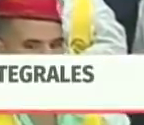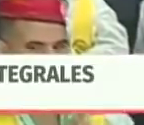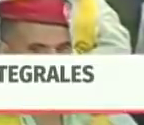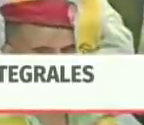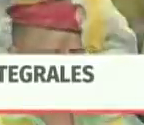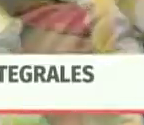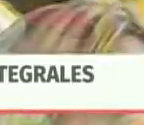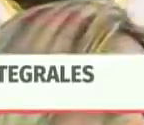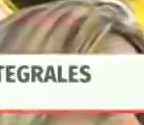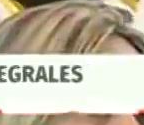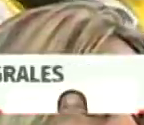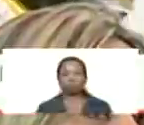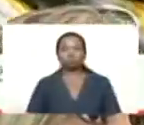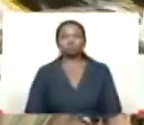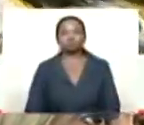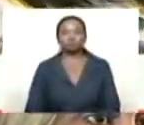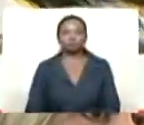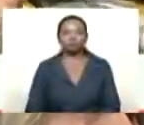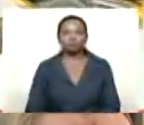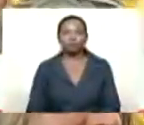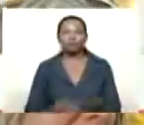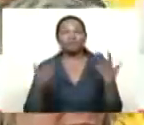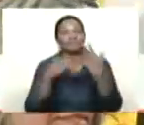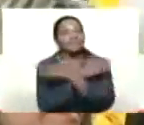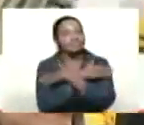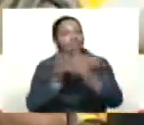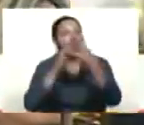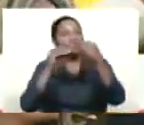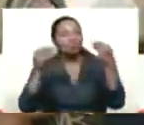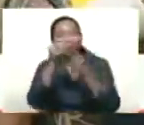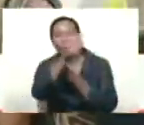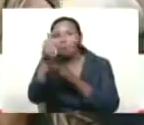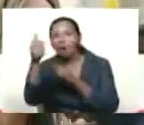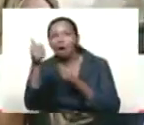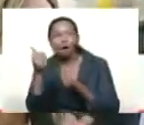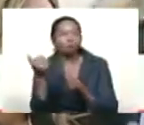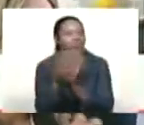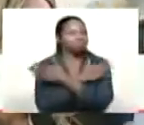Felicidades a todas, felicidades a todos,